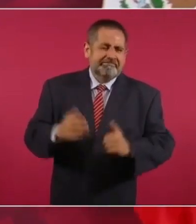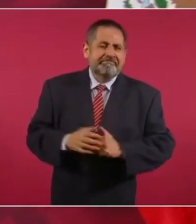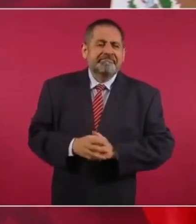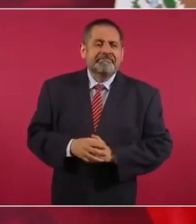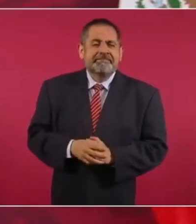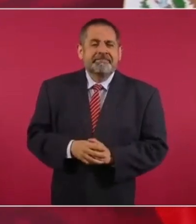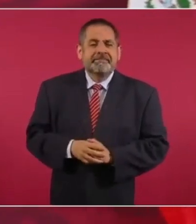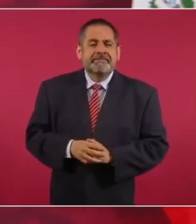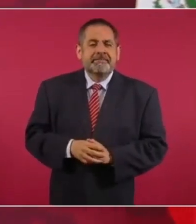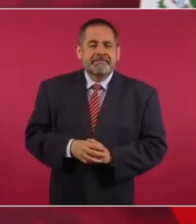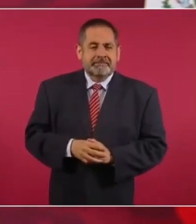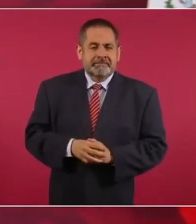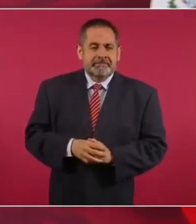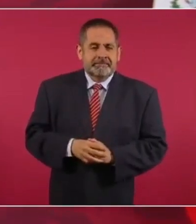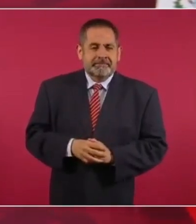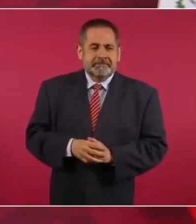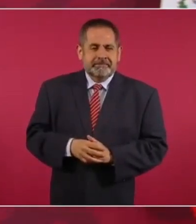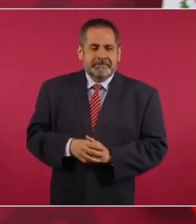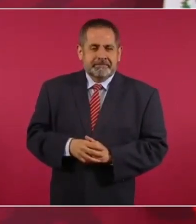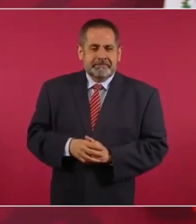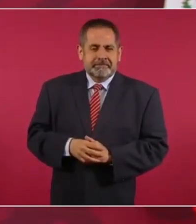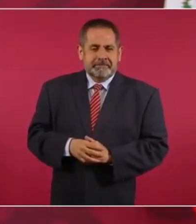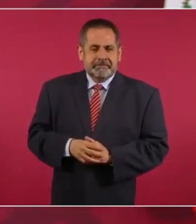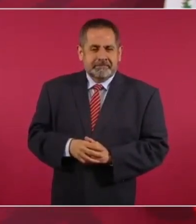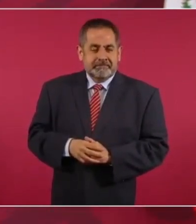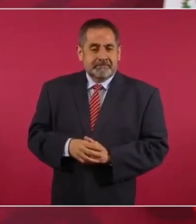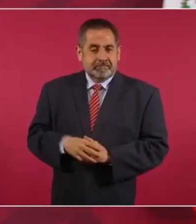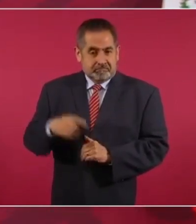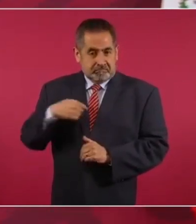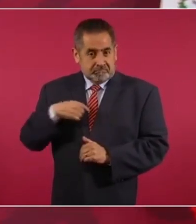¿no? Viene así, se cae,